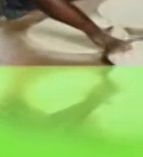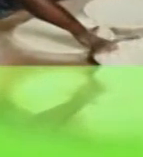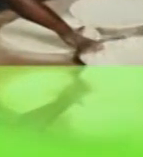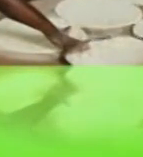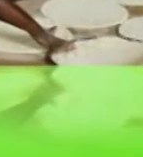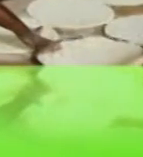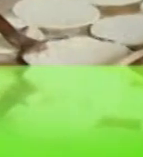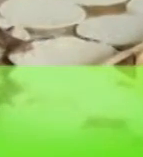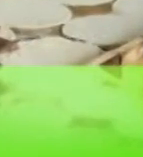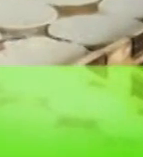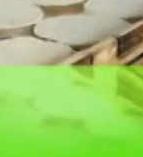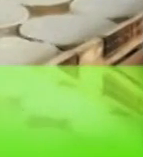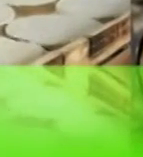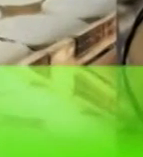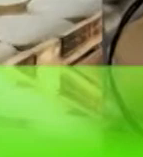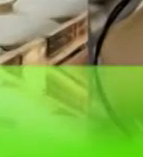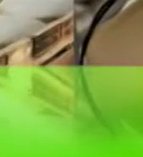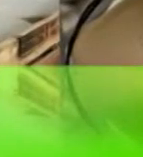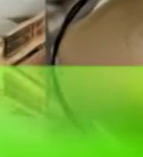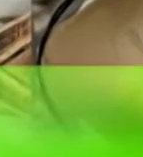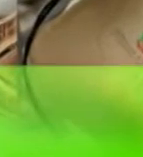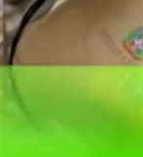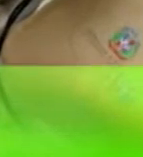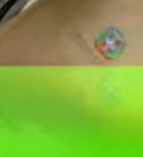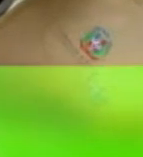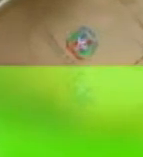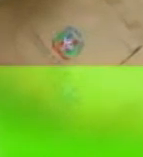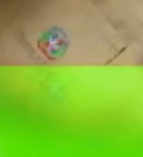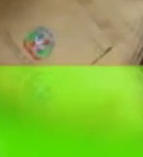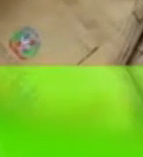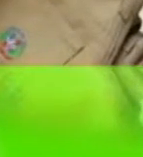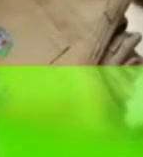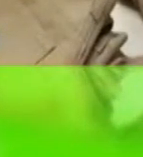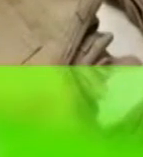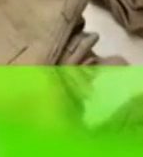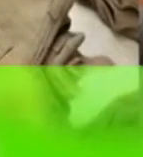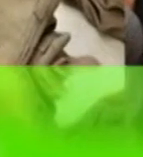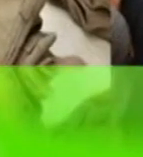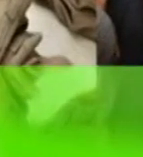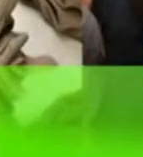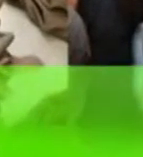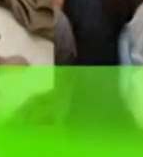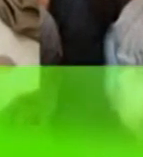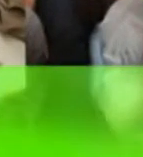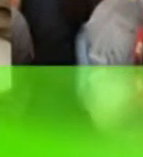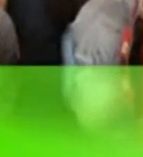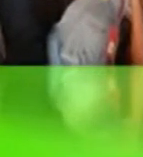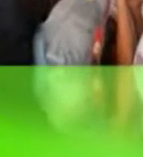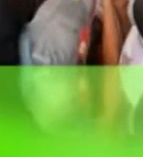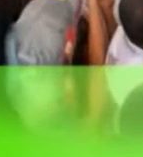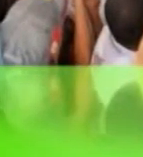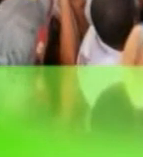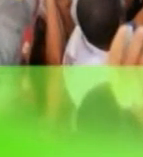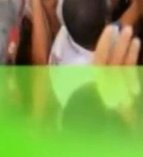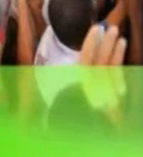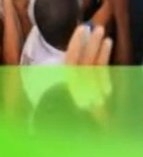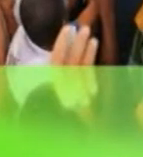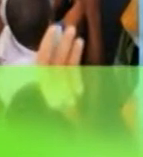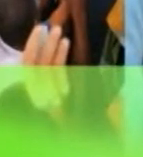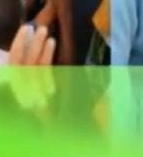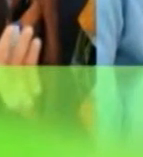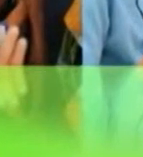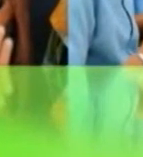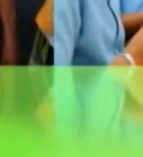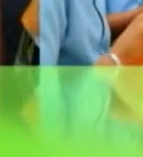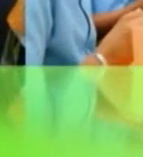aún, compromiso, asumir ideas, desafíos y ayudar a pensar. Ojalá también